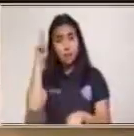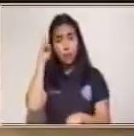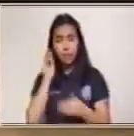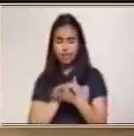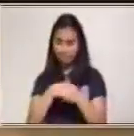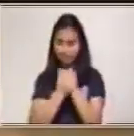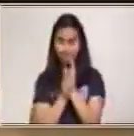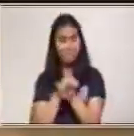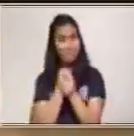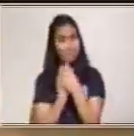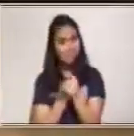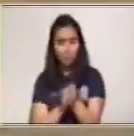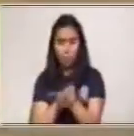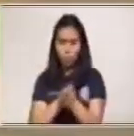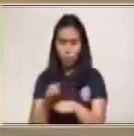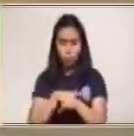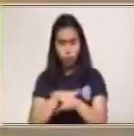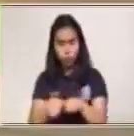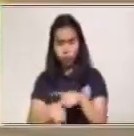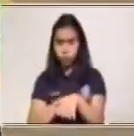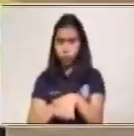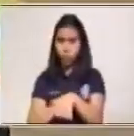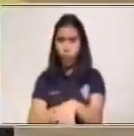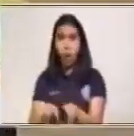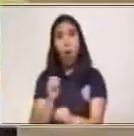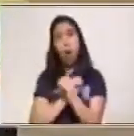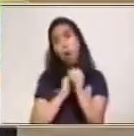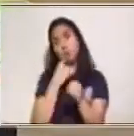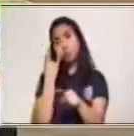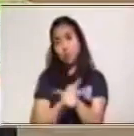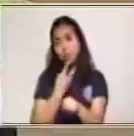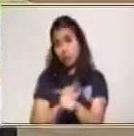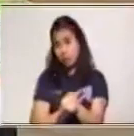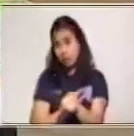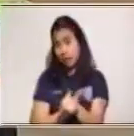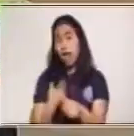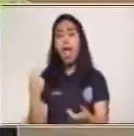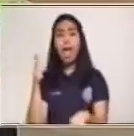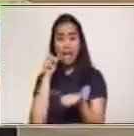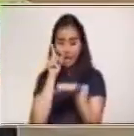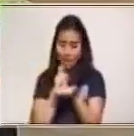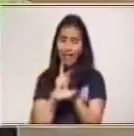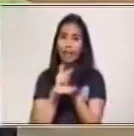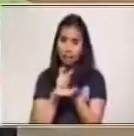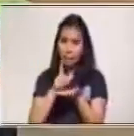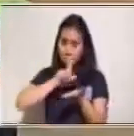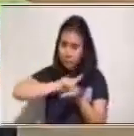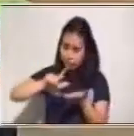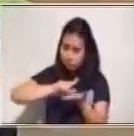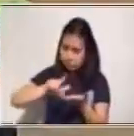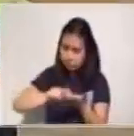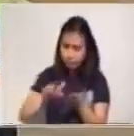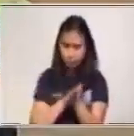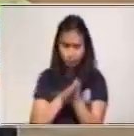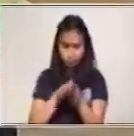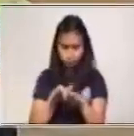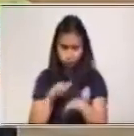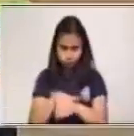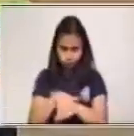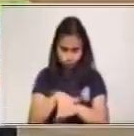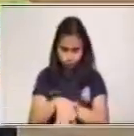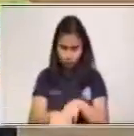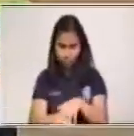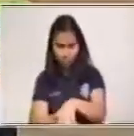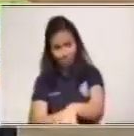manos con agua y jabón o bien utilizar, así como yo acá, gel antibacterial y frotar bien tus manos